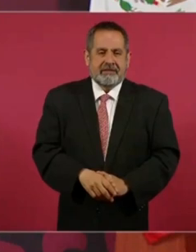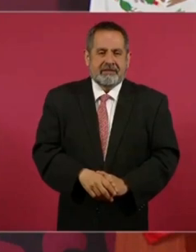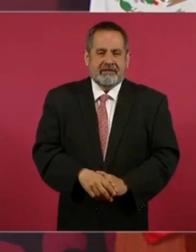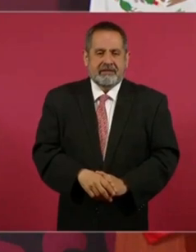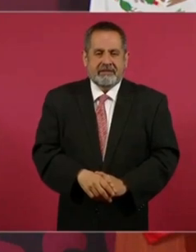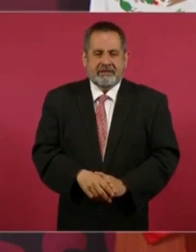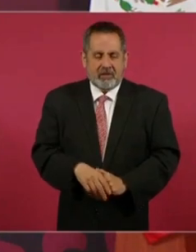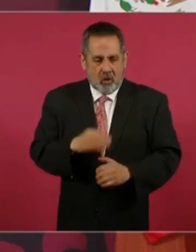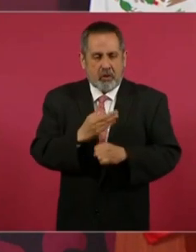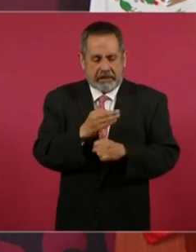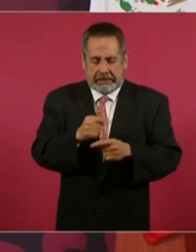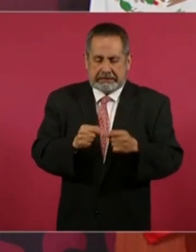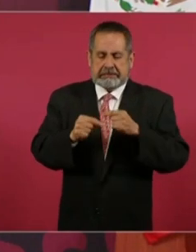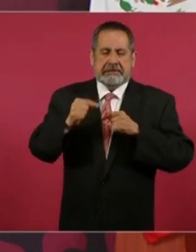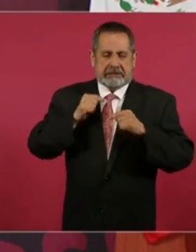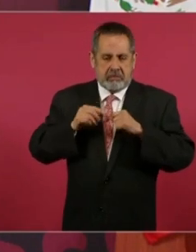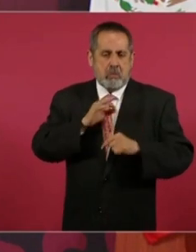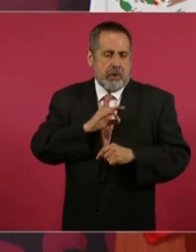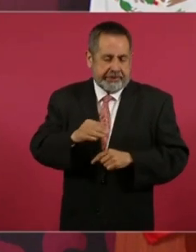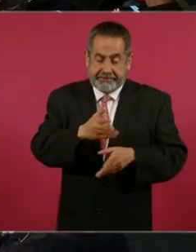Todavía está a tiempo.